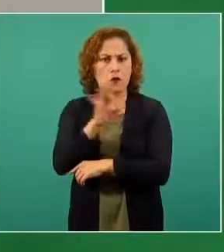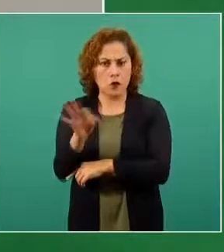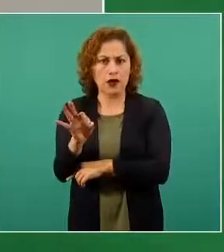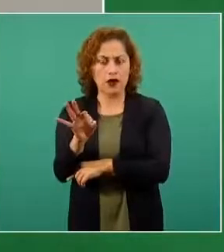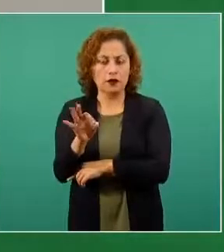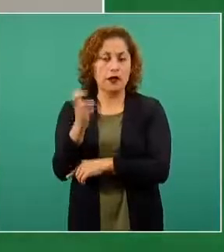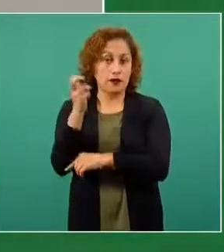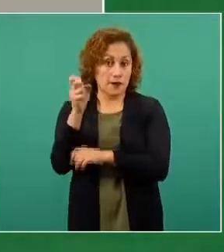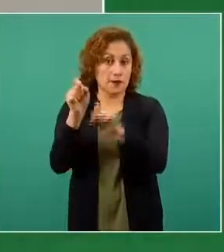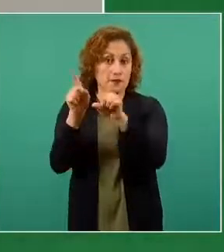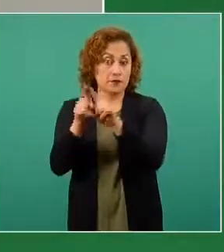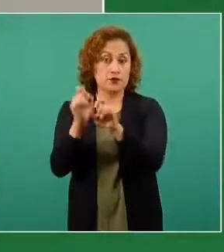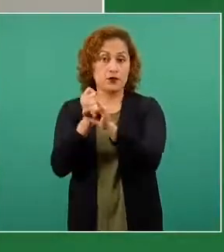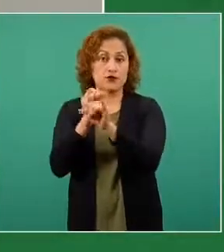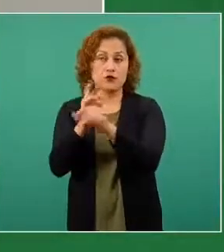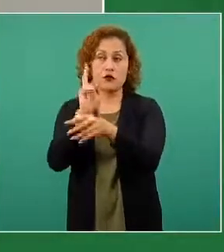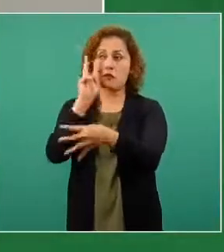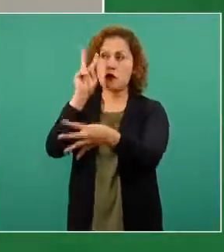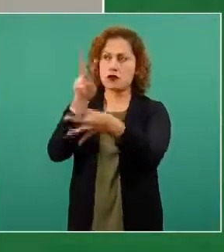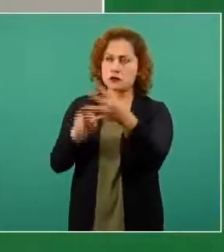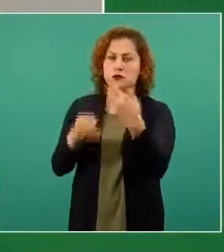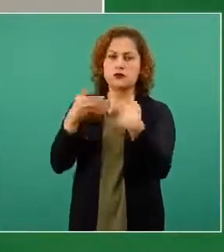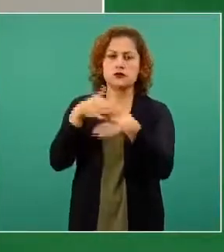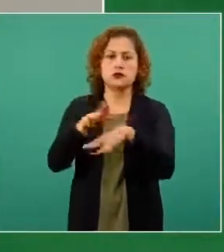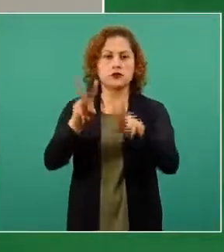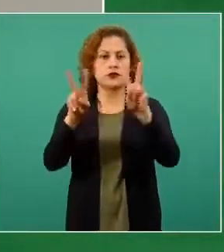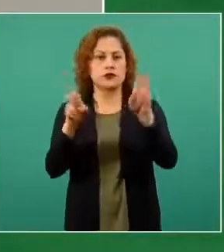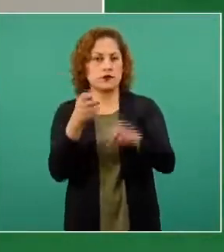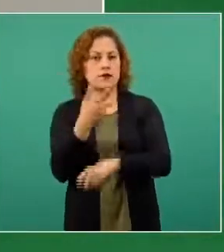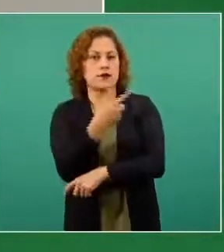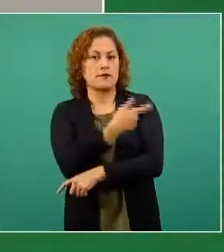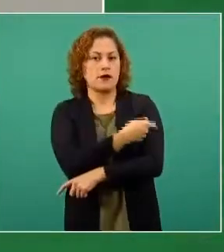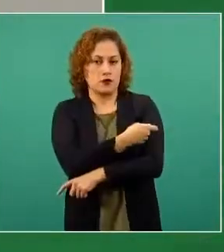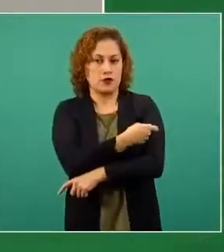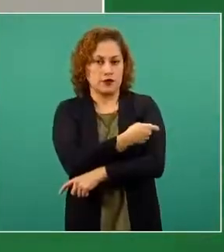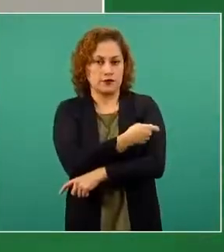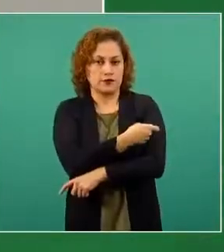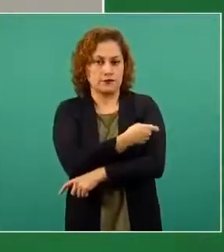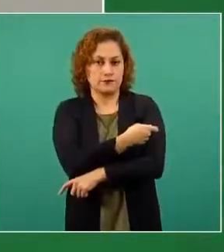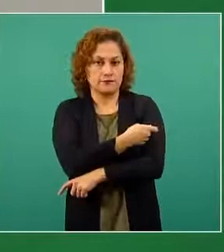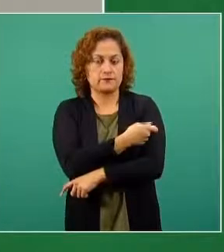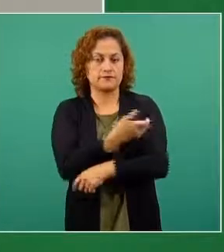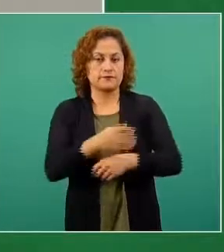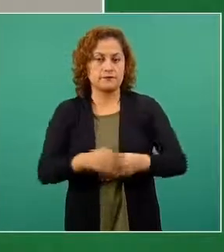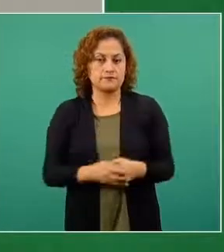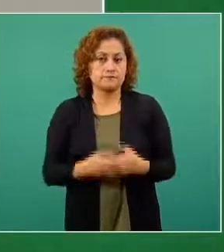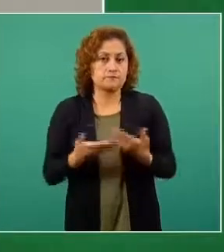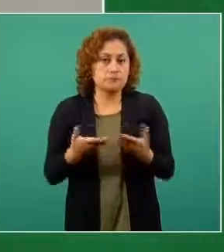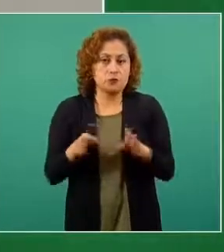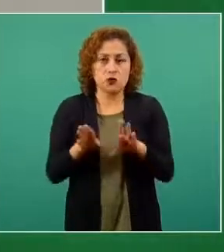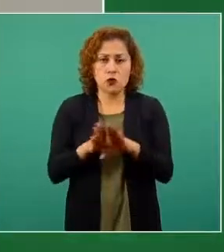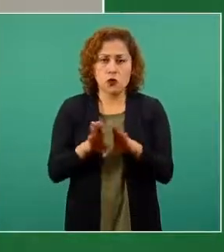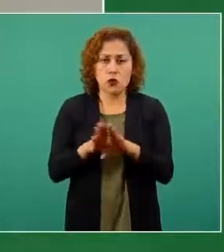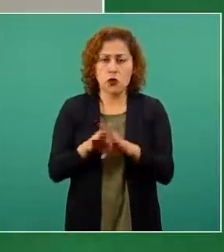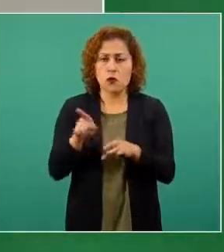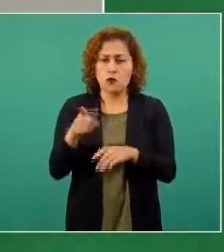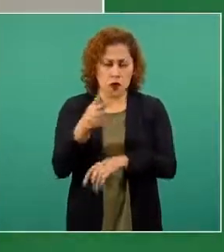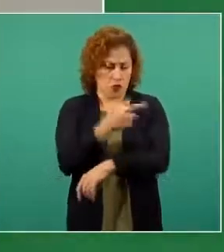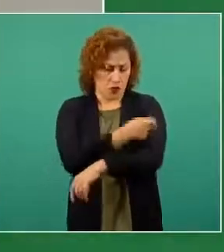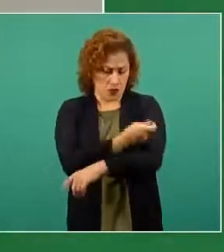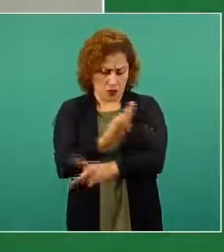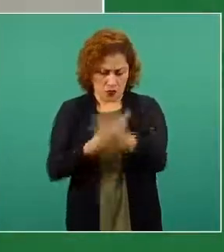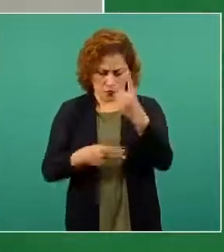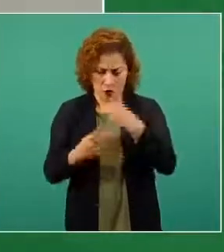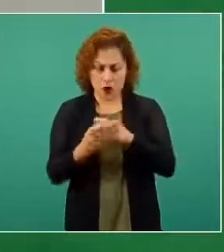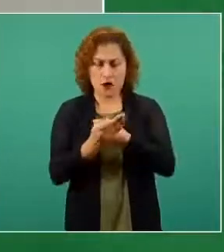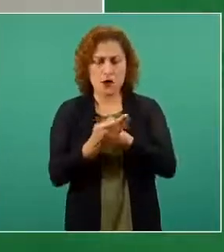podrá informarse sobre la vacuna, cómo en su momento esta genera la eficacia, por